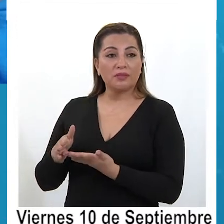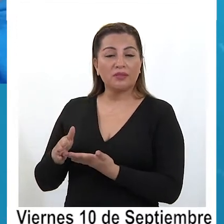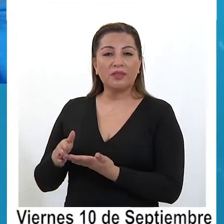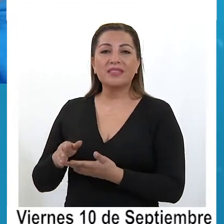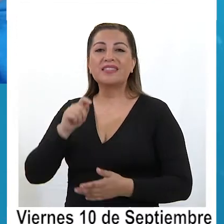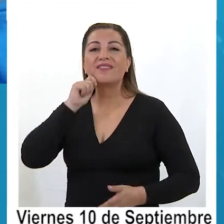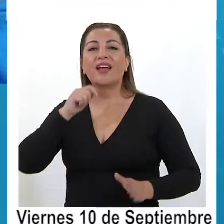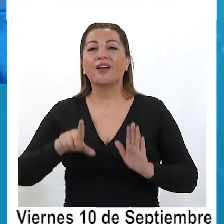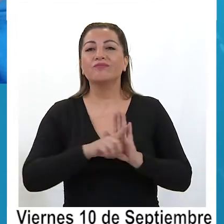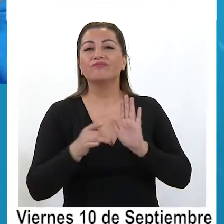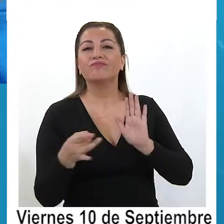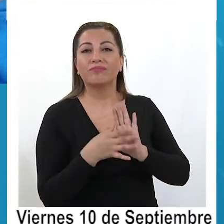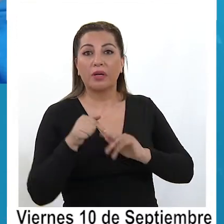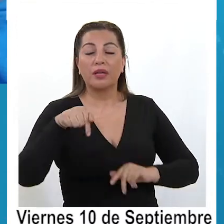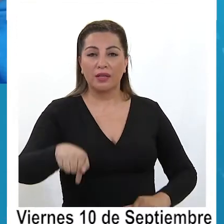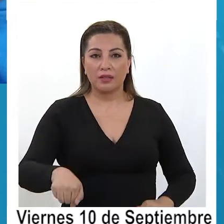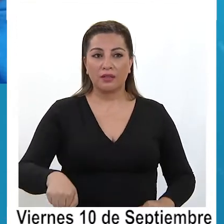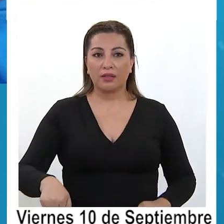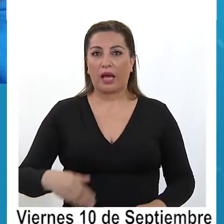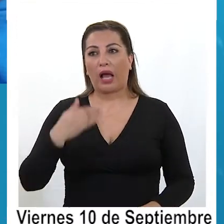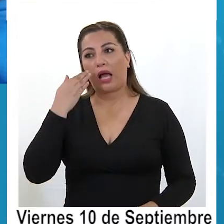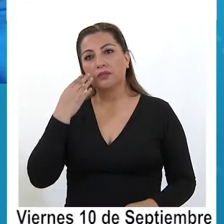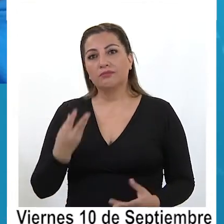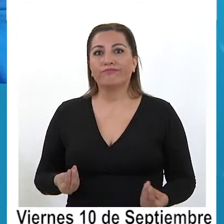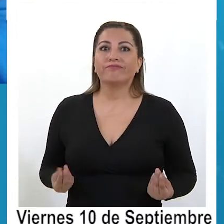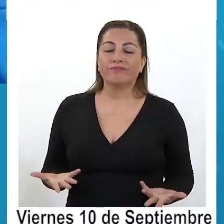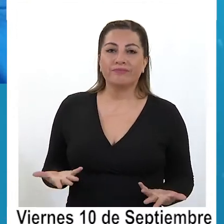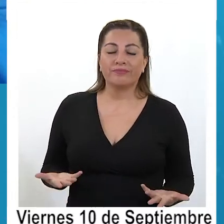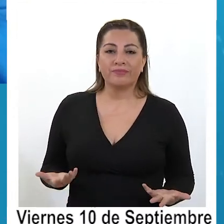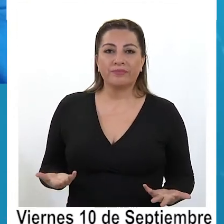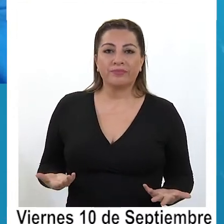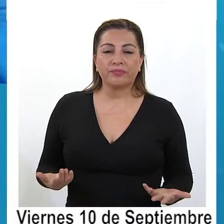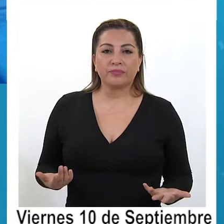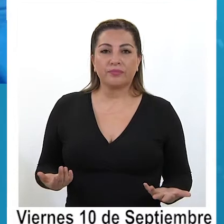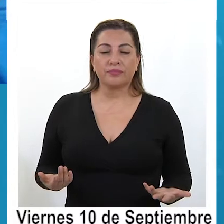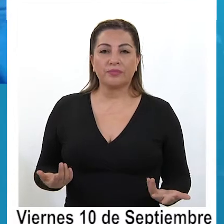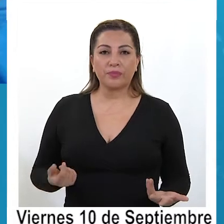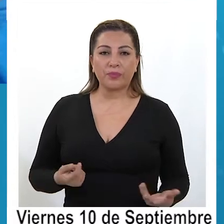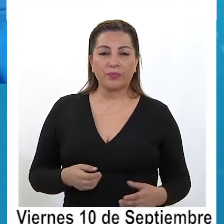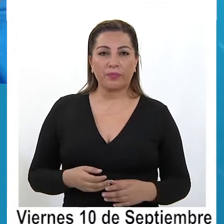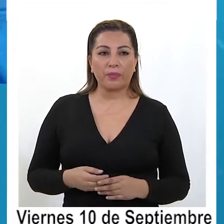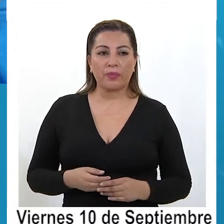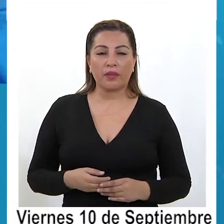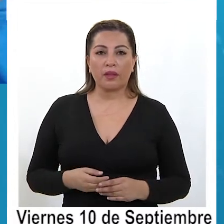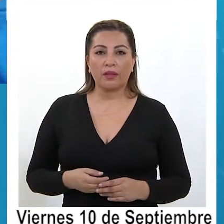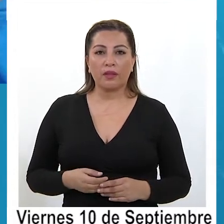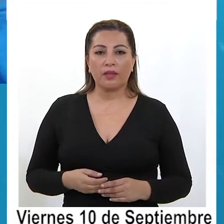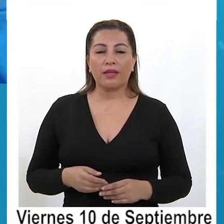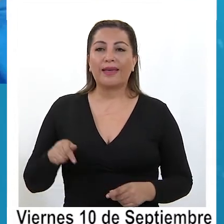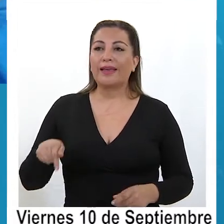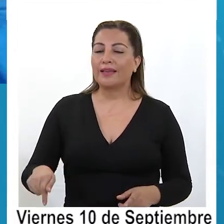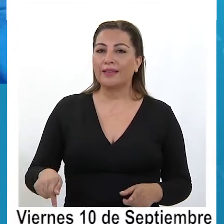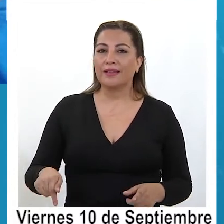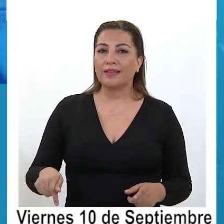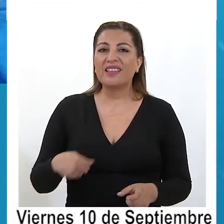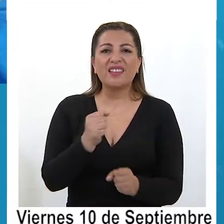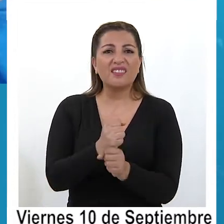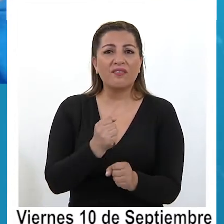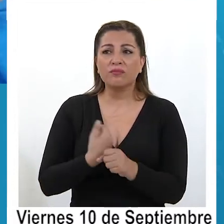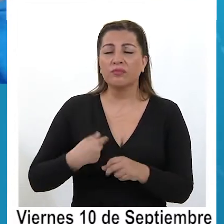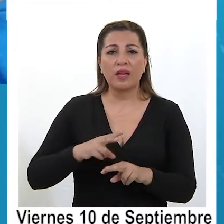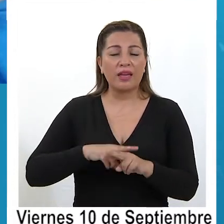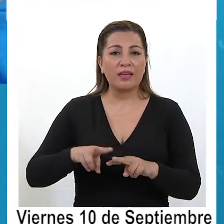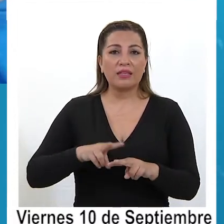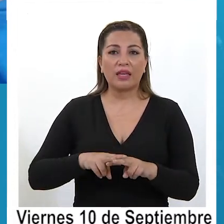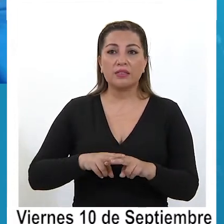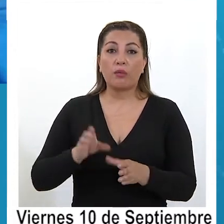ilícita. Es casi obvio que es muy posible no imaginar que esta dinámica de